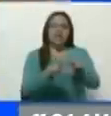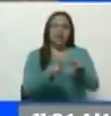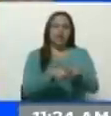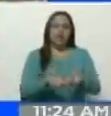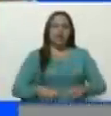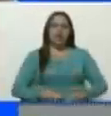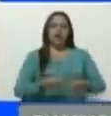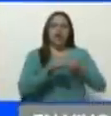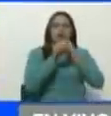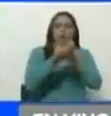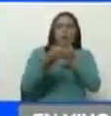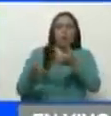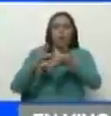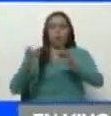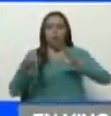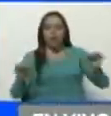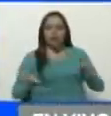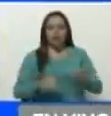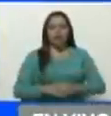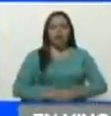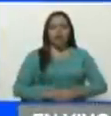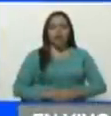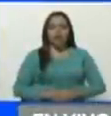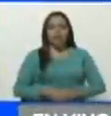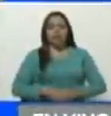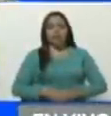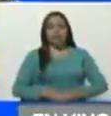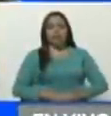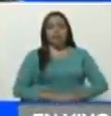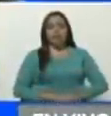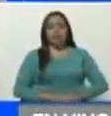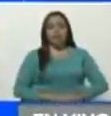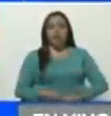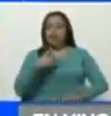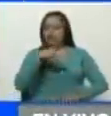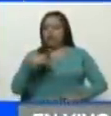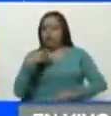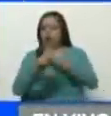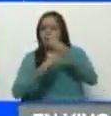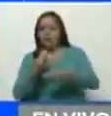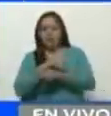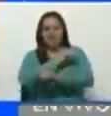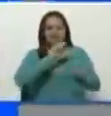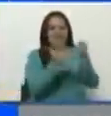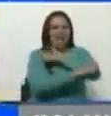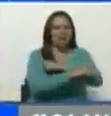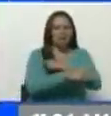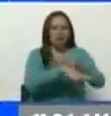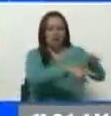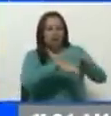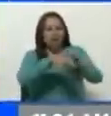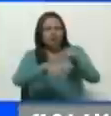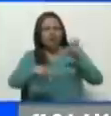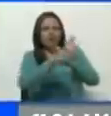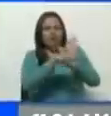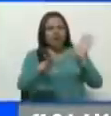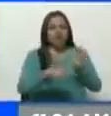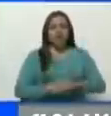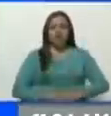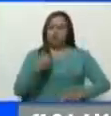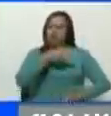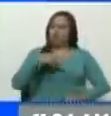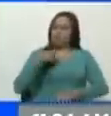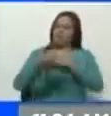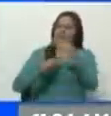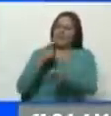a hacer la reforma agraria, viene la reforma agraria, somos los campeones de la reforma agraria. Bueno, la reforma agraria no aparece, pero